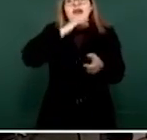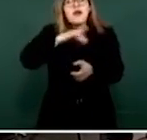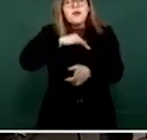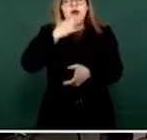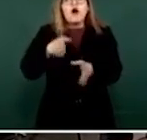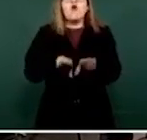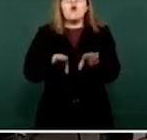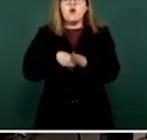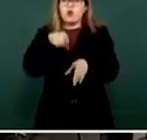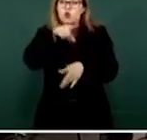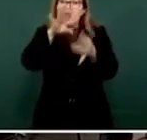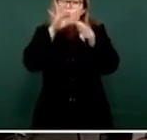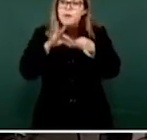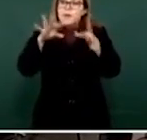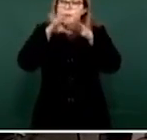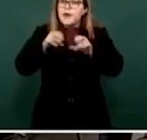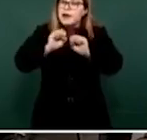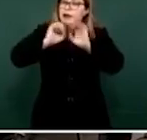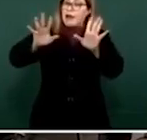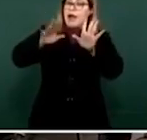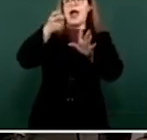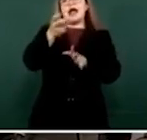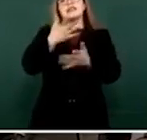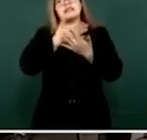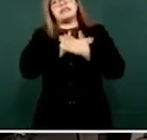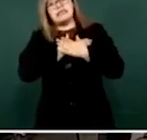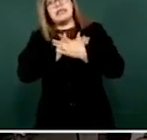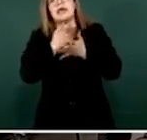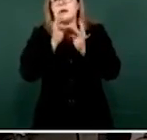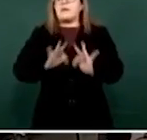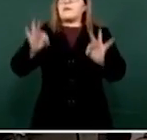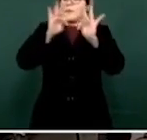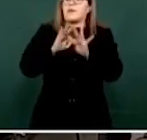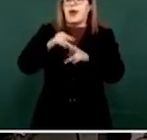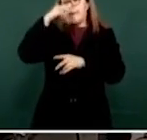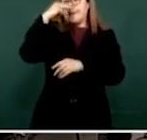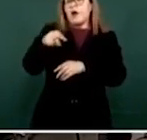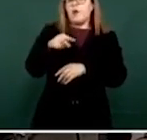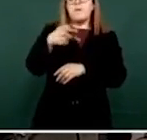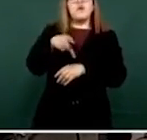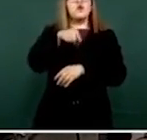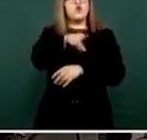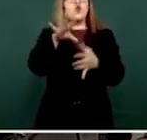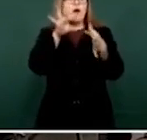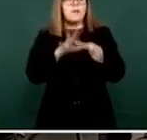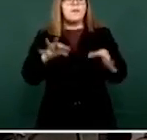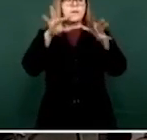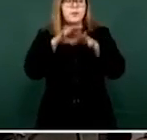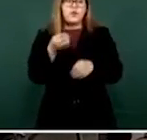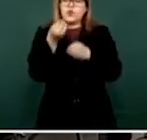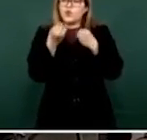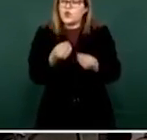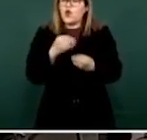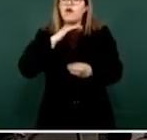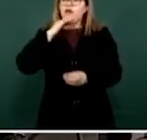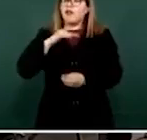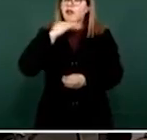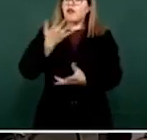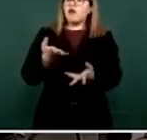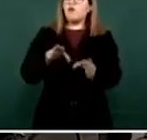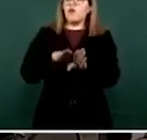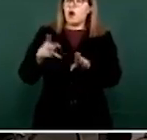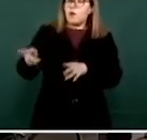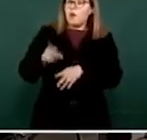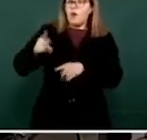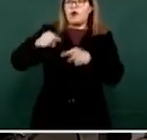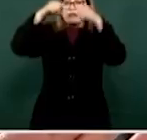Usted habla mucho de corrupción y con eso conquistó muchos corazones en México. Usted habla de que, pues, el pueblo se